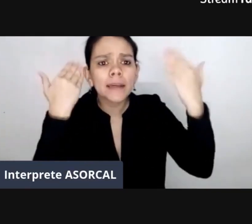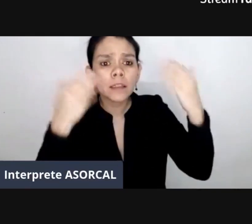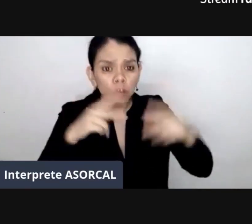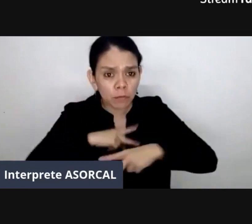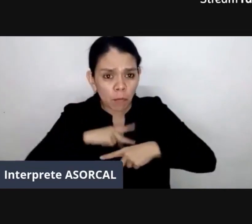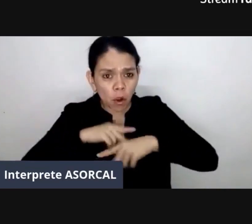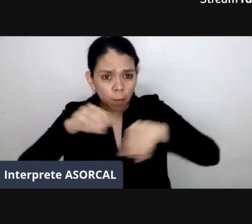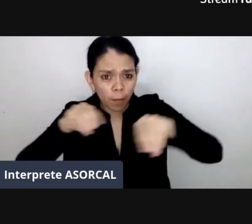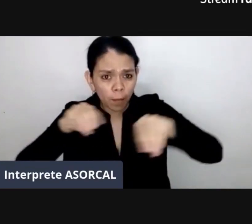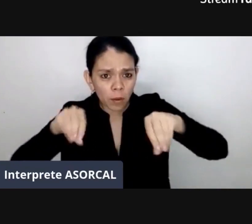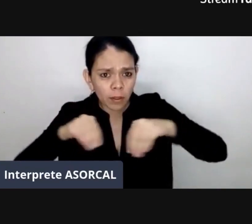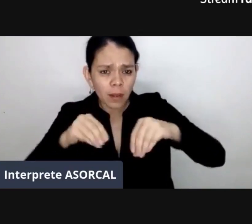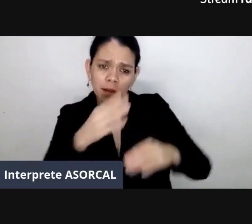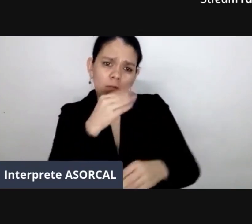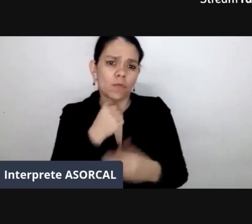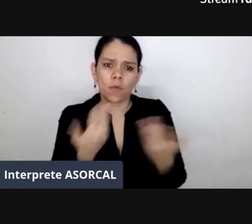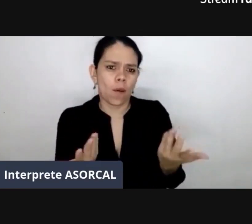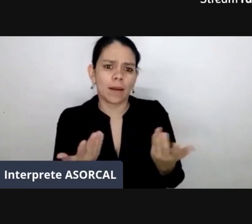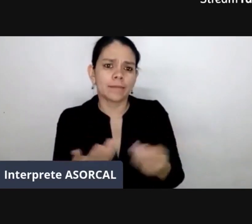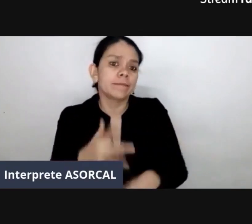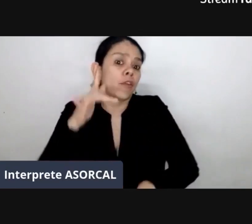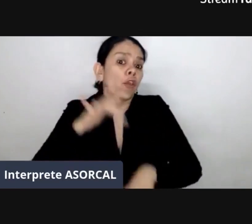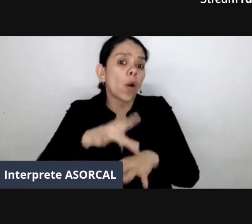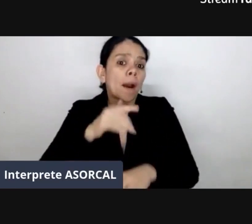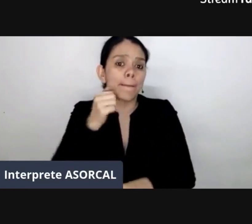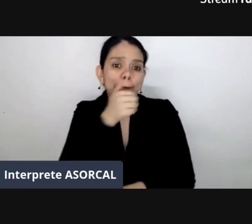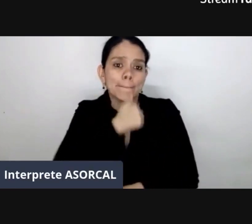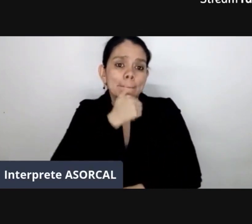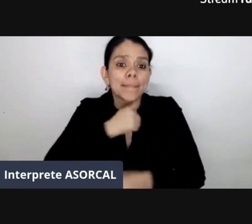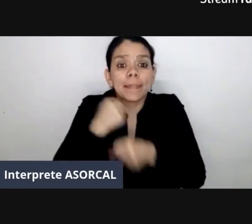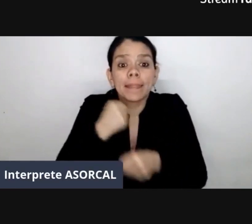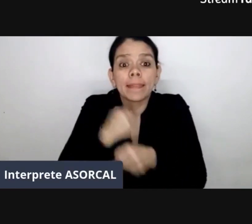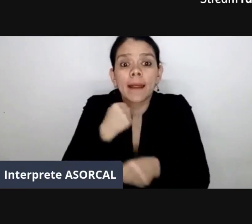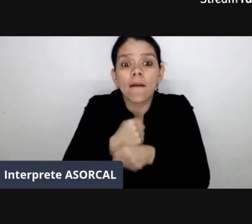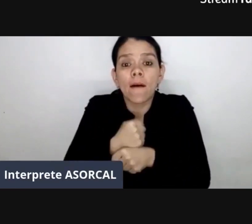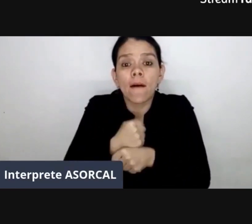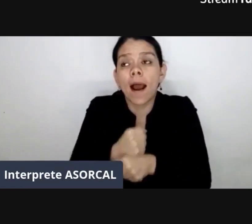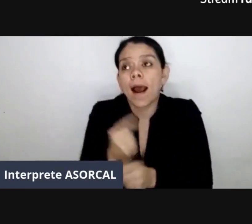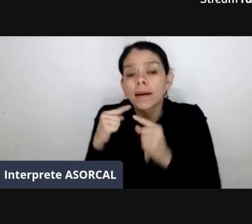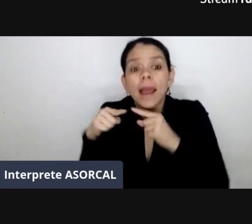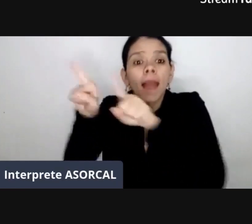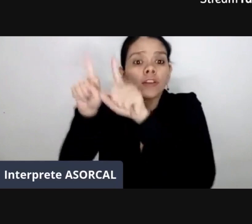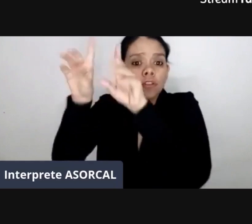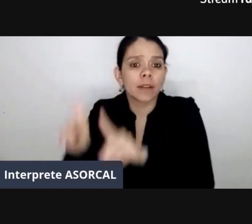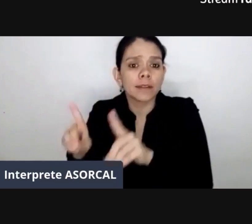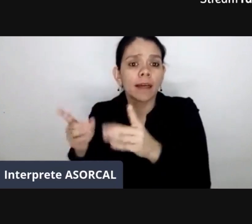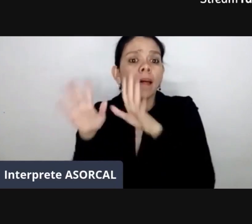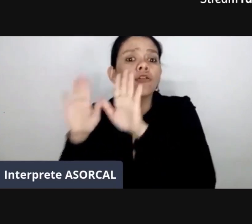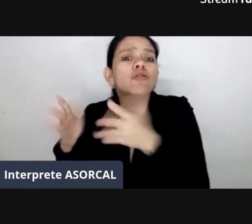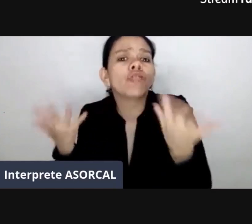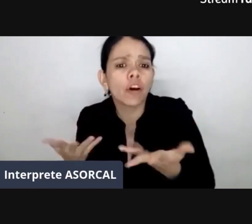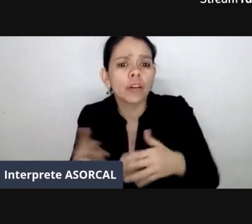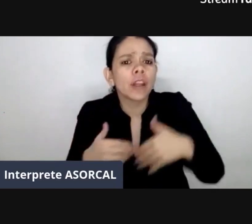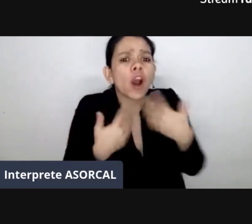poco productivas y debían adecuarse a los ritmos, los precios y los procesos que fijaban los grandes